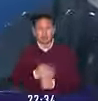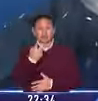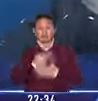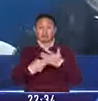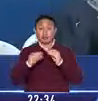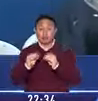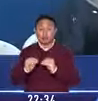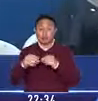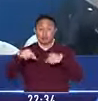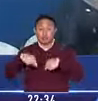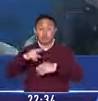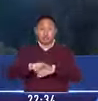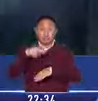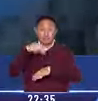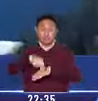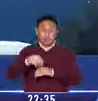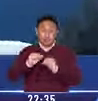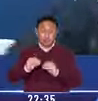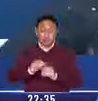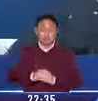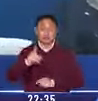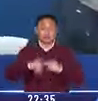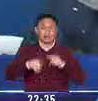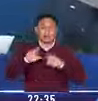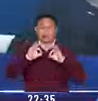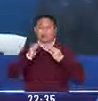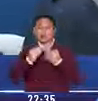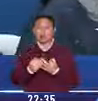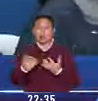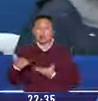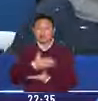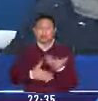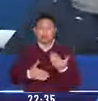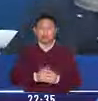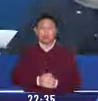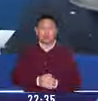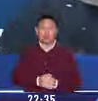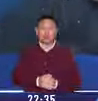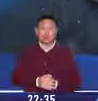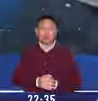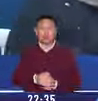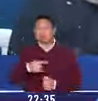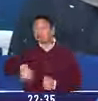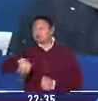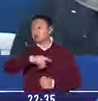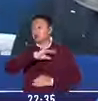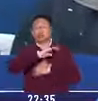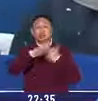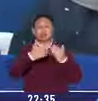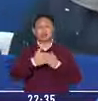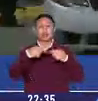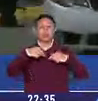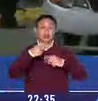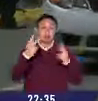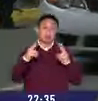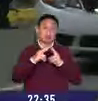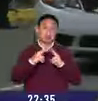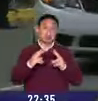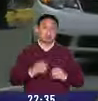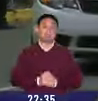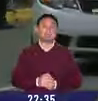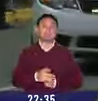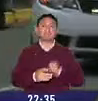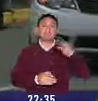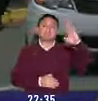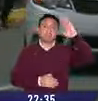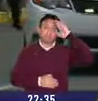nuestros hijos, a nuestros nietos, con amigos, con familia y con desconocidos también, que para eso estamos. Efectivos de la